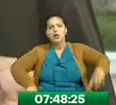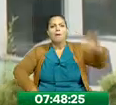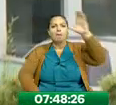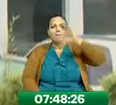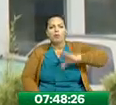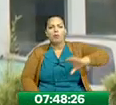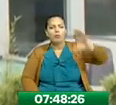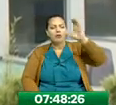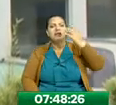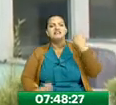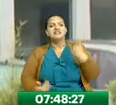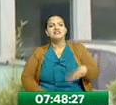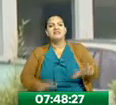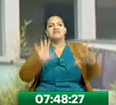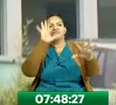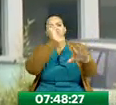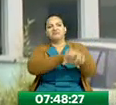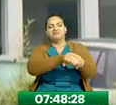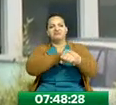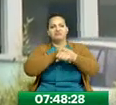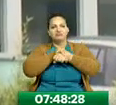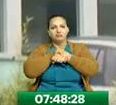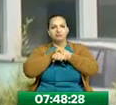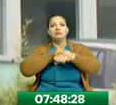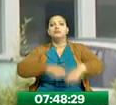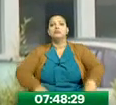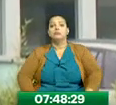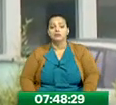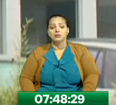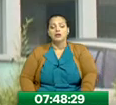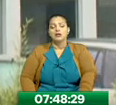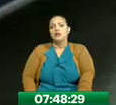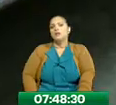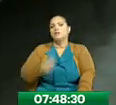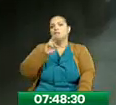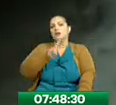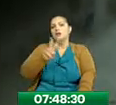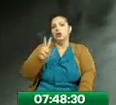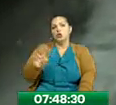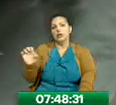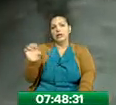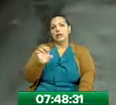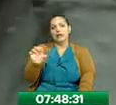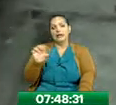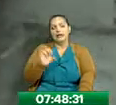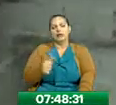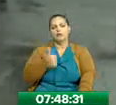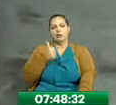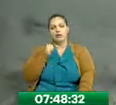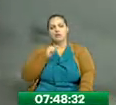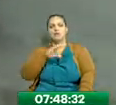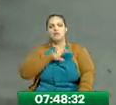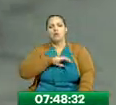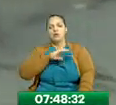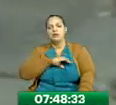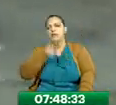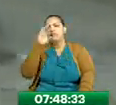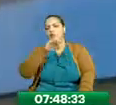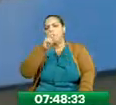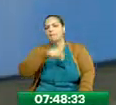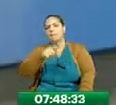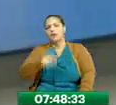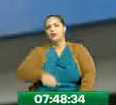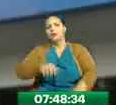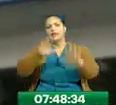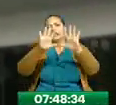bandas. A 22 de enero del 2020, el bloque de búsqueda ha logrado la captura de 10 personas, todas con boleta de detención, 9